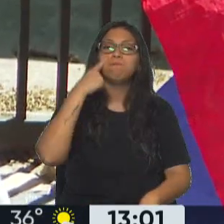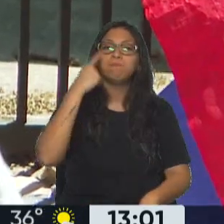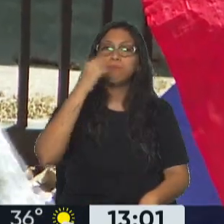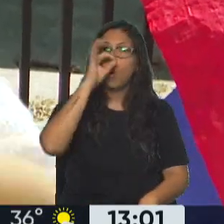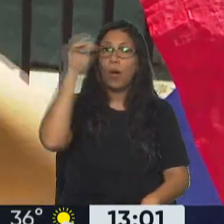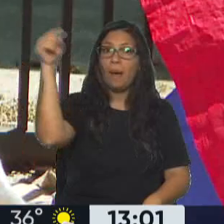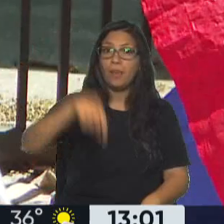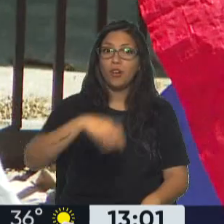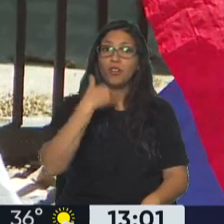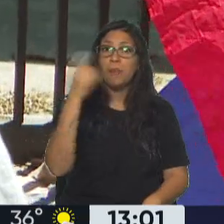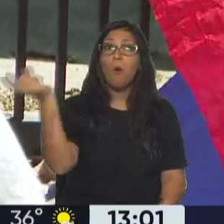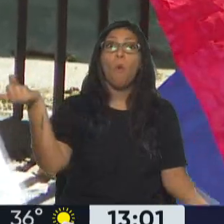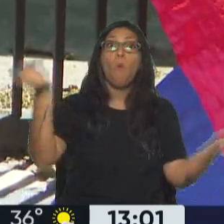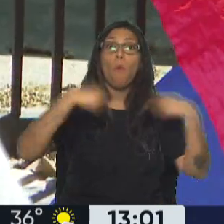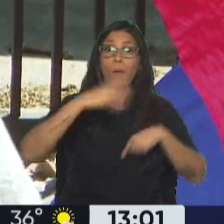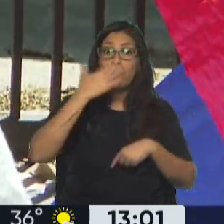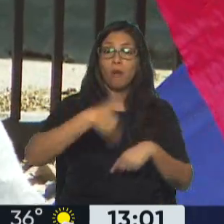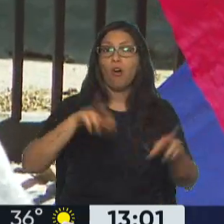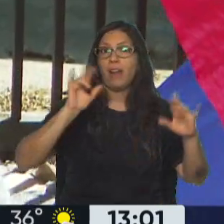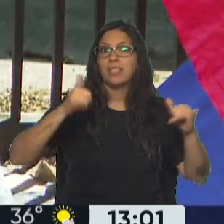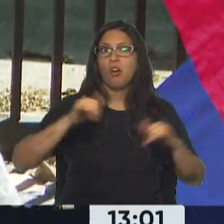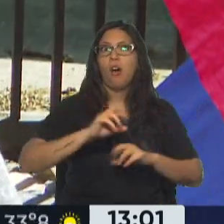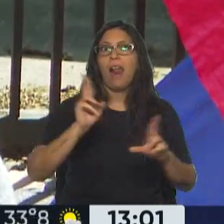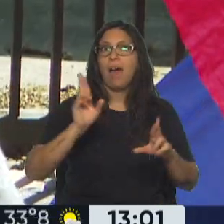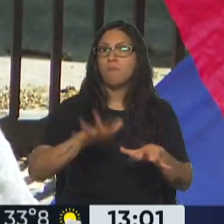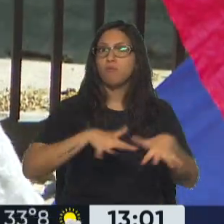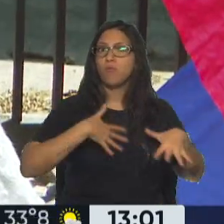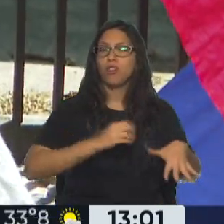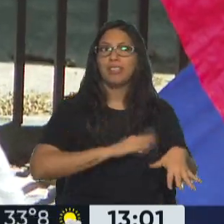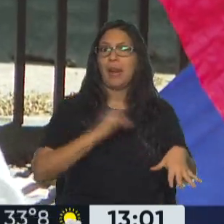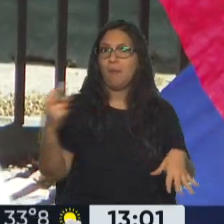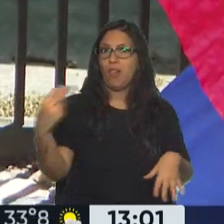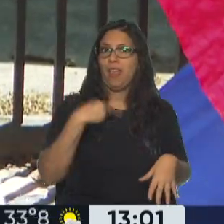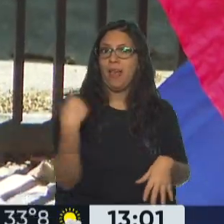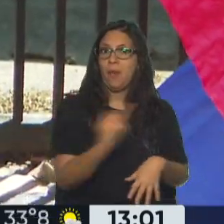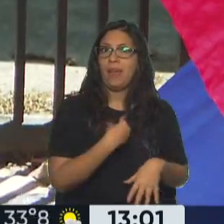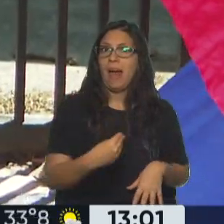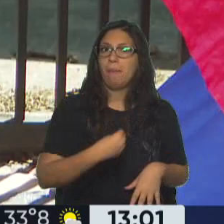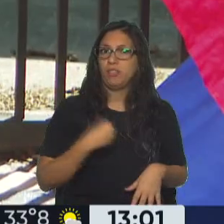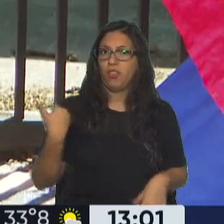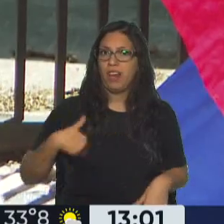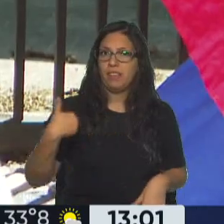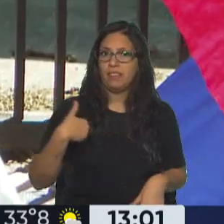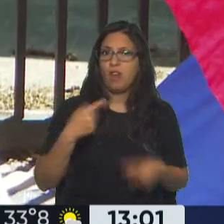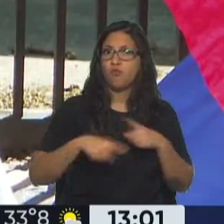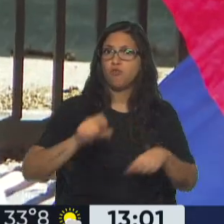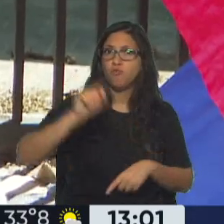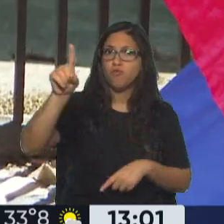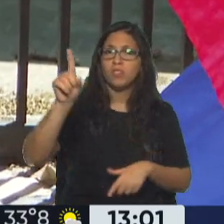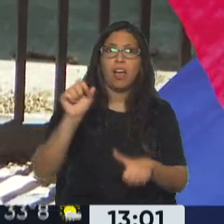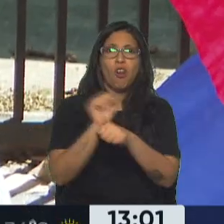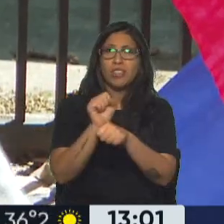nunca, no sabemos si va a volver. Ojalá que sí, ojalá se enamore del público y se enamore de la pasión que tiene Argentina con sus